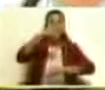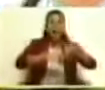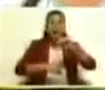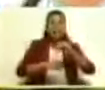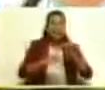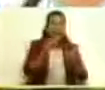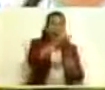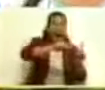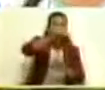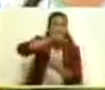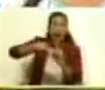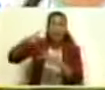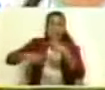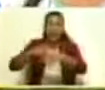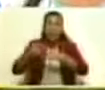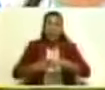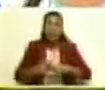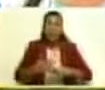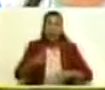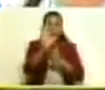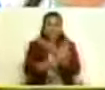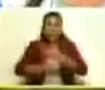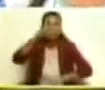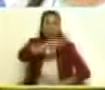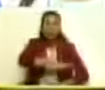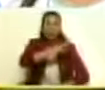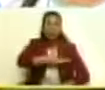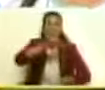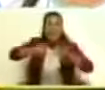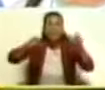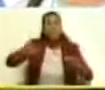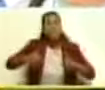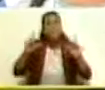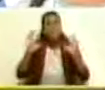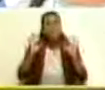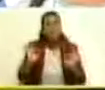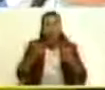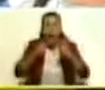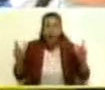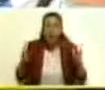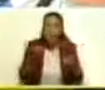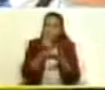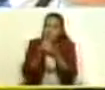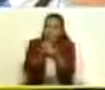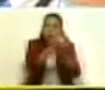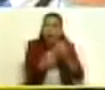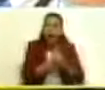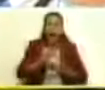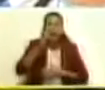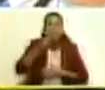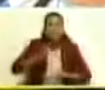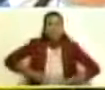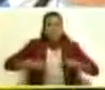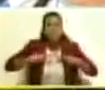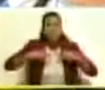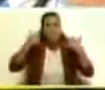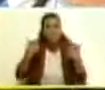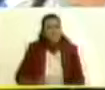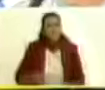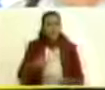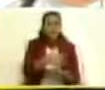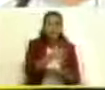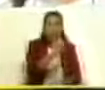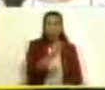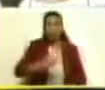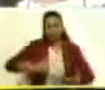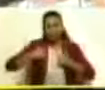las áreas productivas y de protección social que permitan generar el bienestar y la calidad y la vida óptima